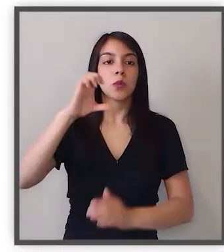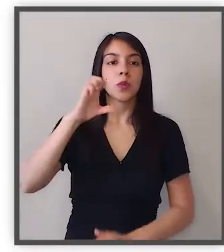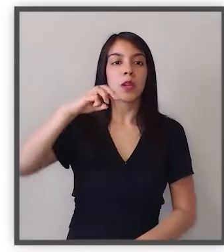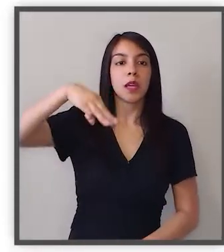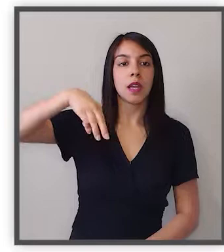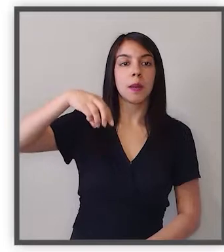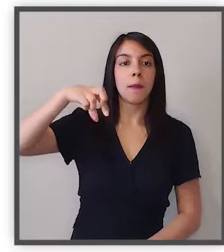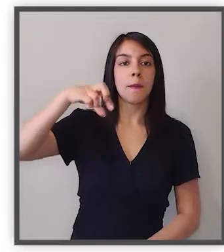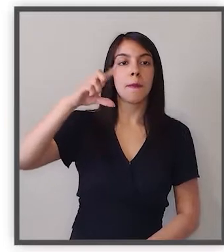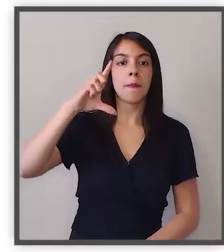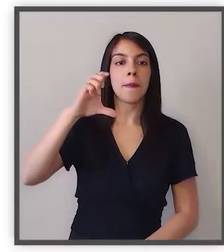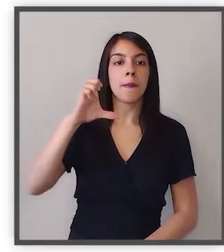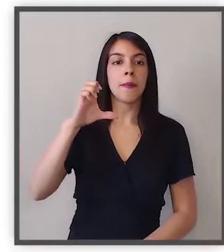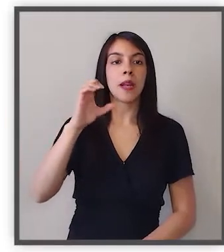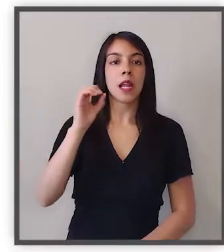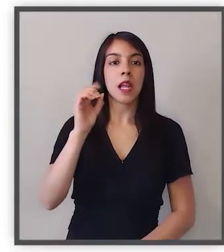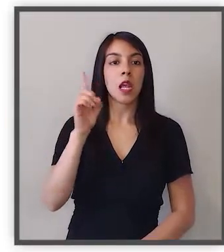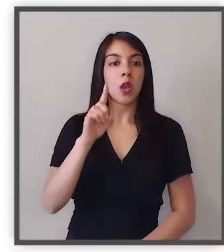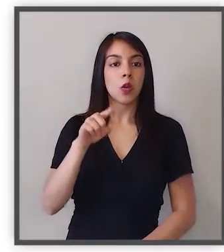www.empleospublicos.cl.